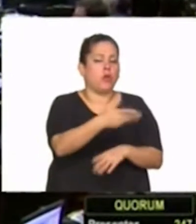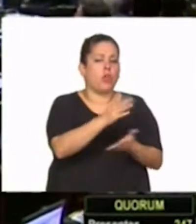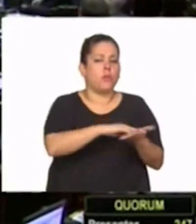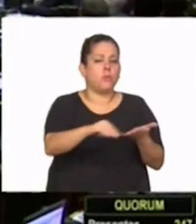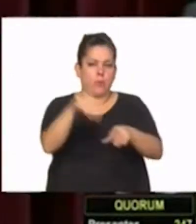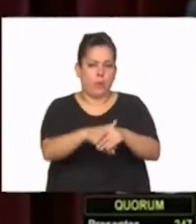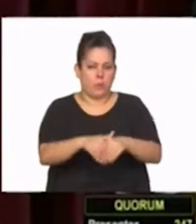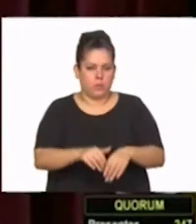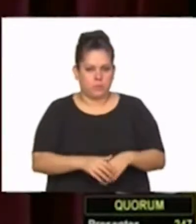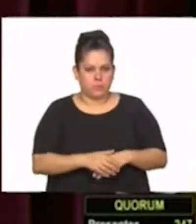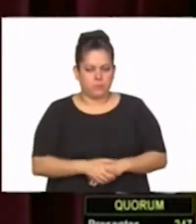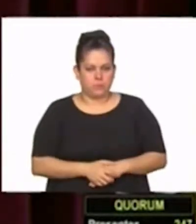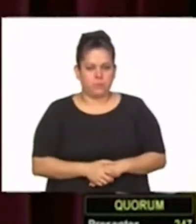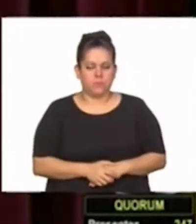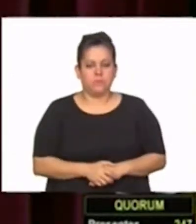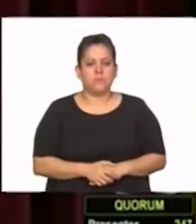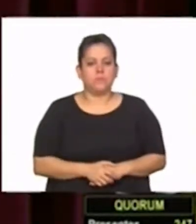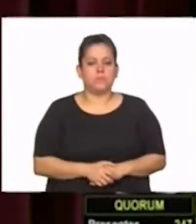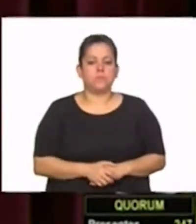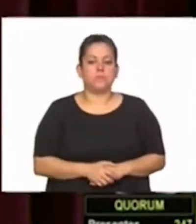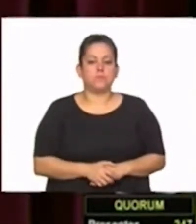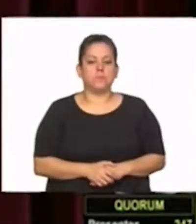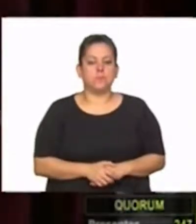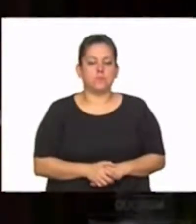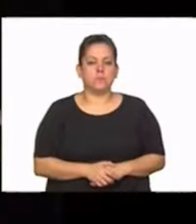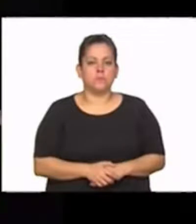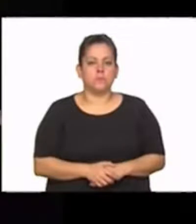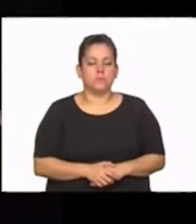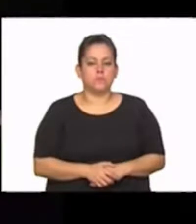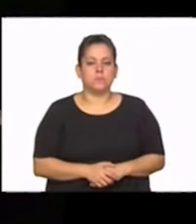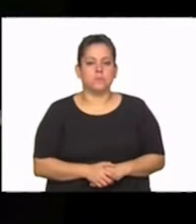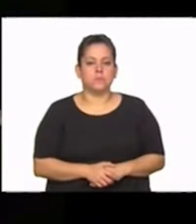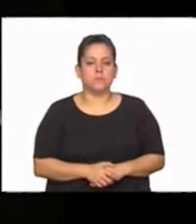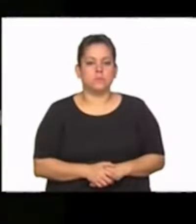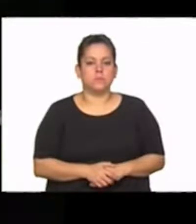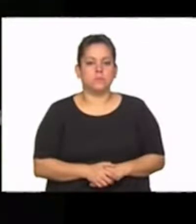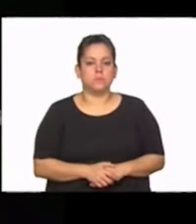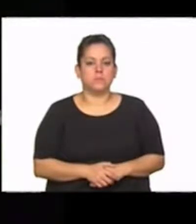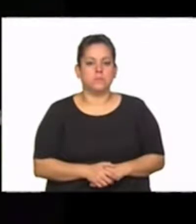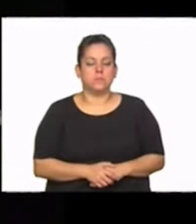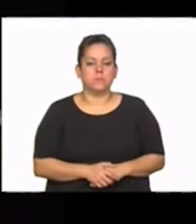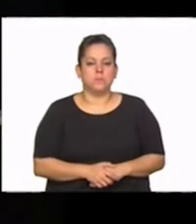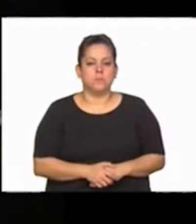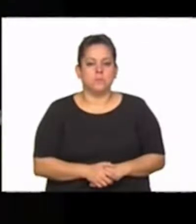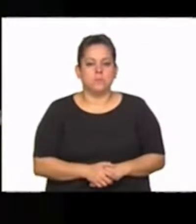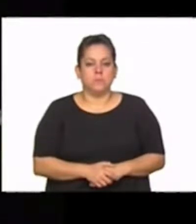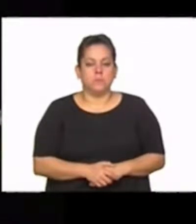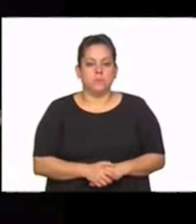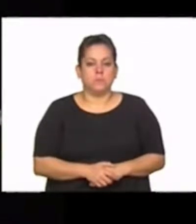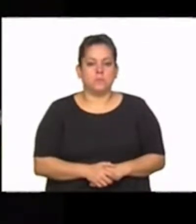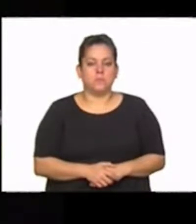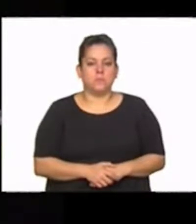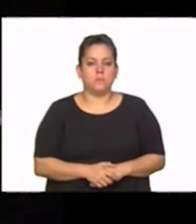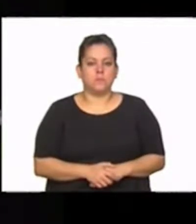bastante complicada en el ámbito político e institucional se vivió no solamente ayer, sino desde la semana pasada en